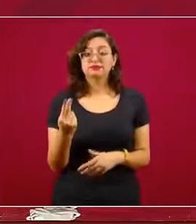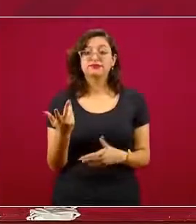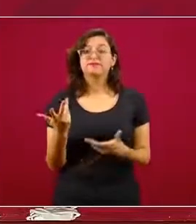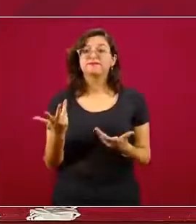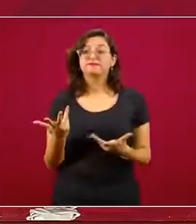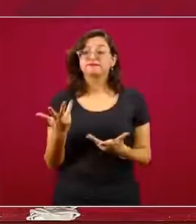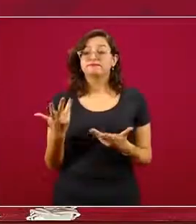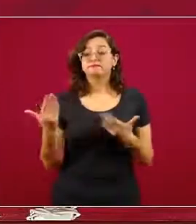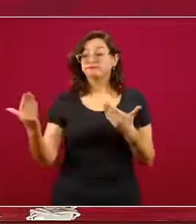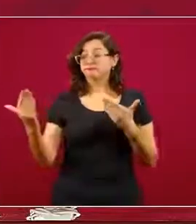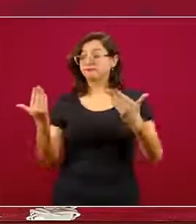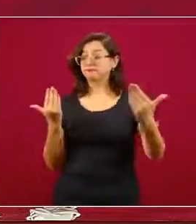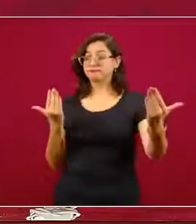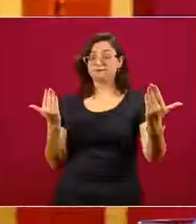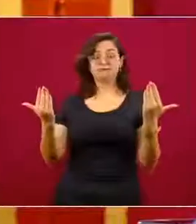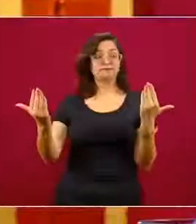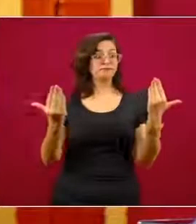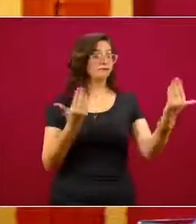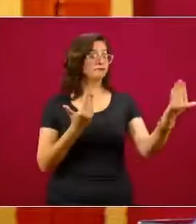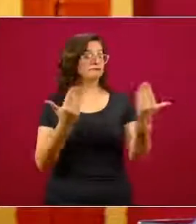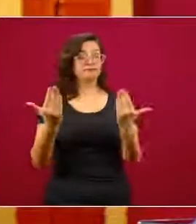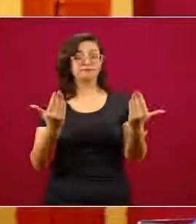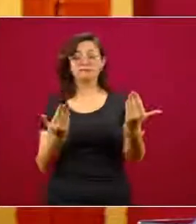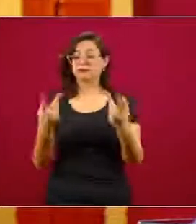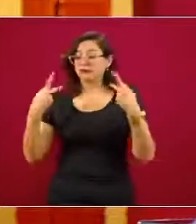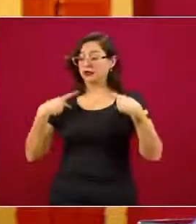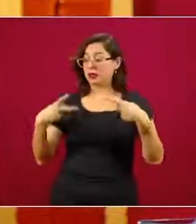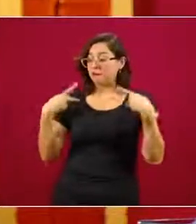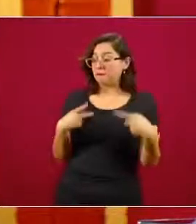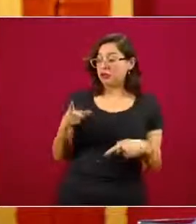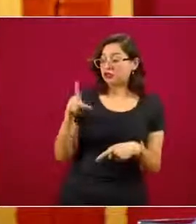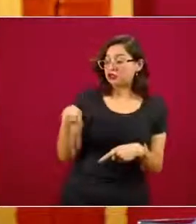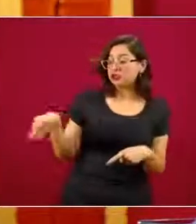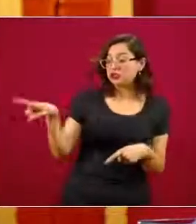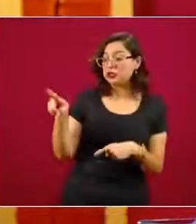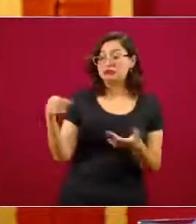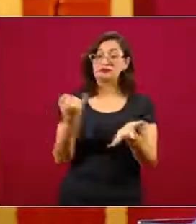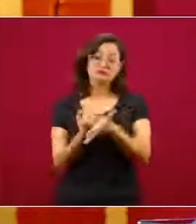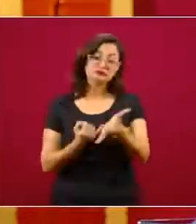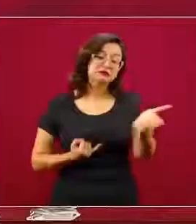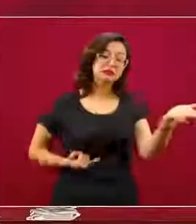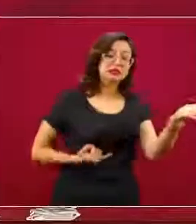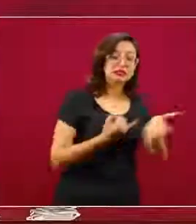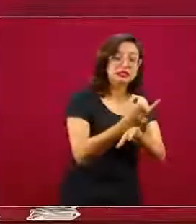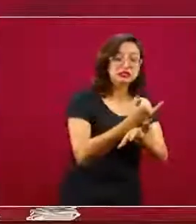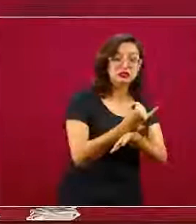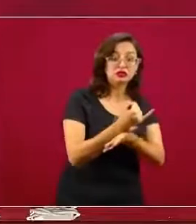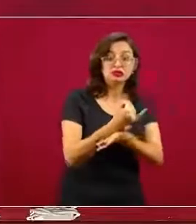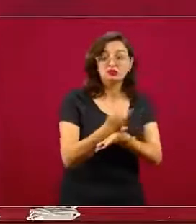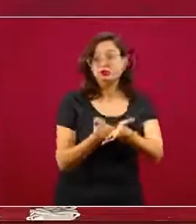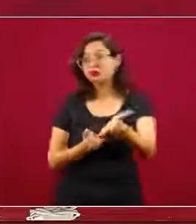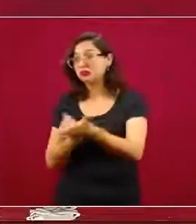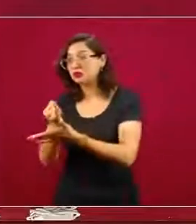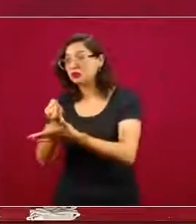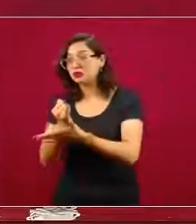distintos elementos que llevan a las personas a comportarse de una manera o de otra, o de otra, o de otra.